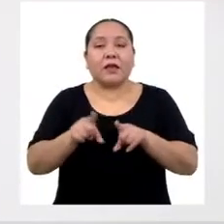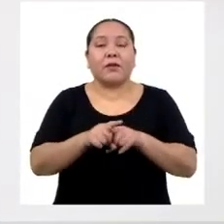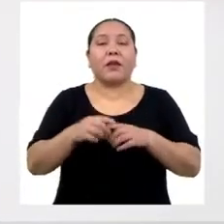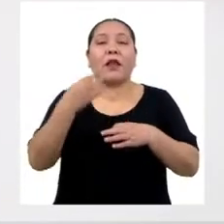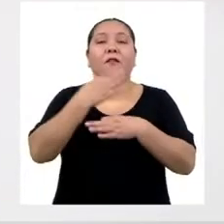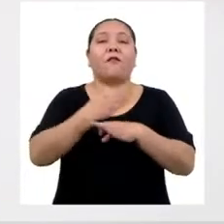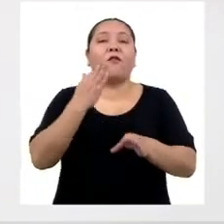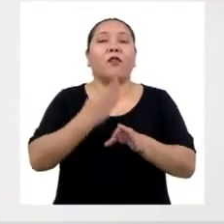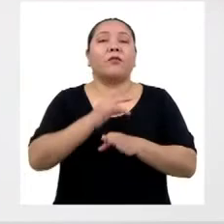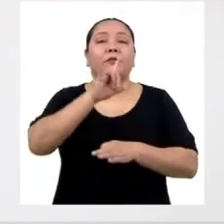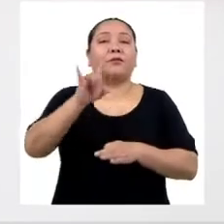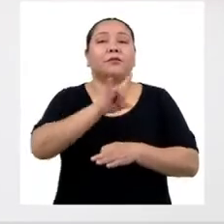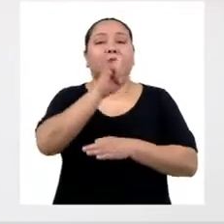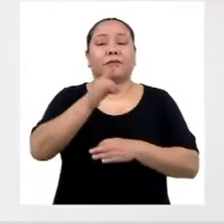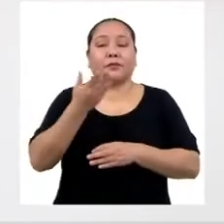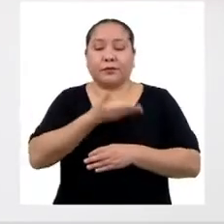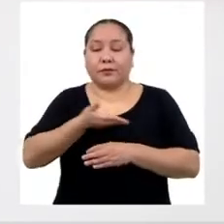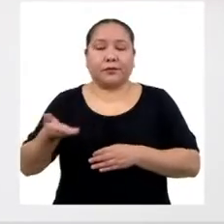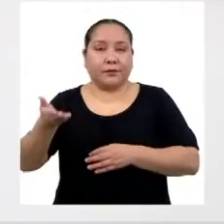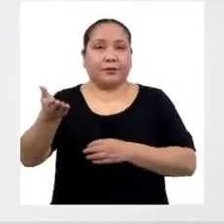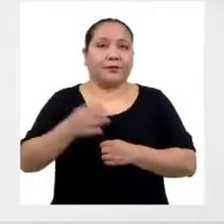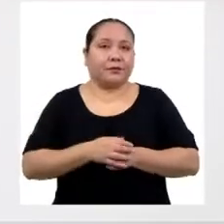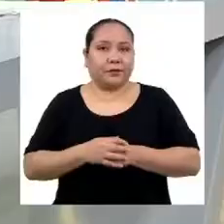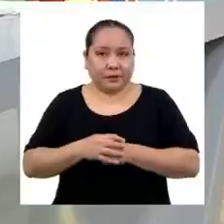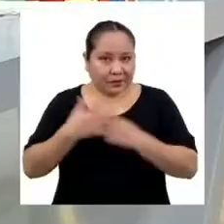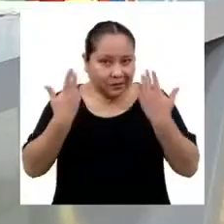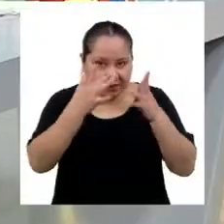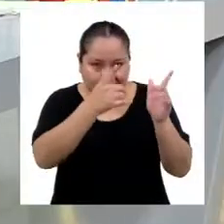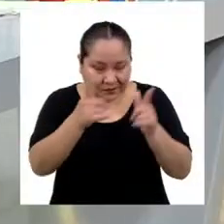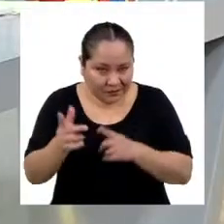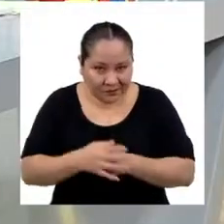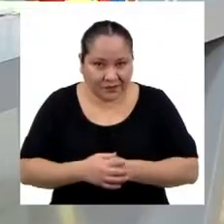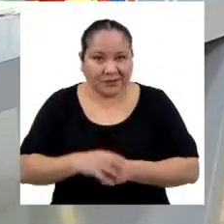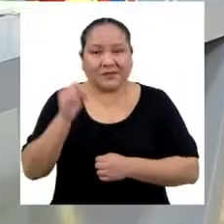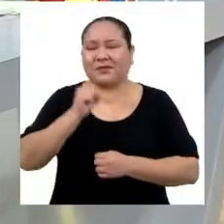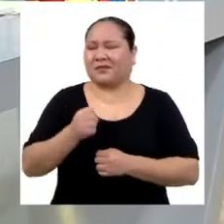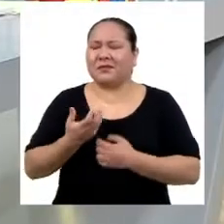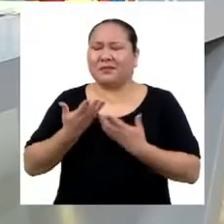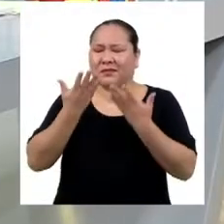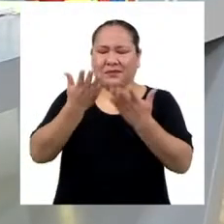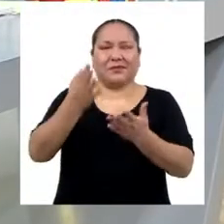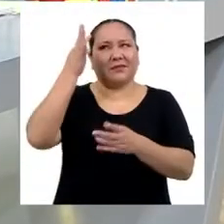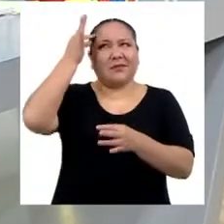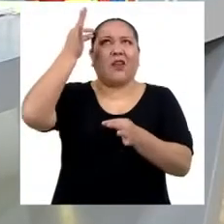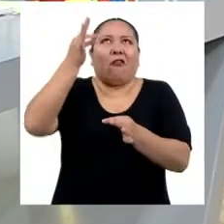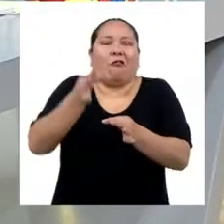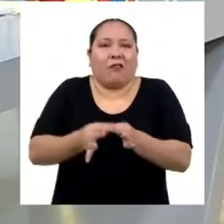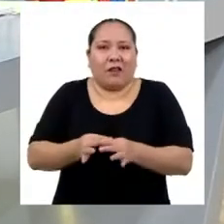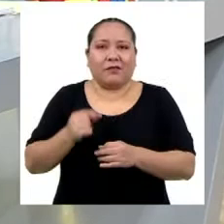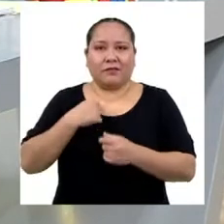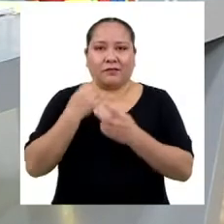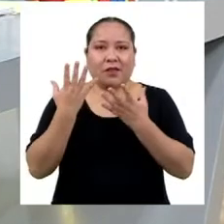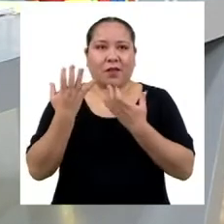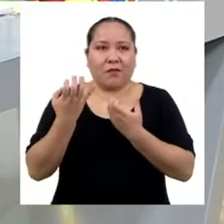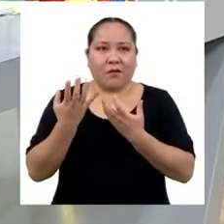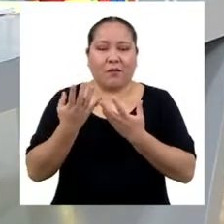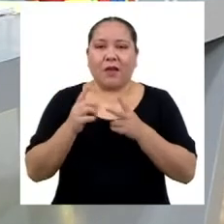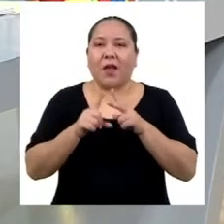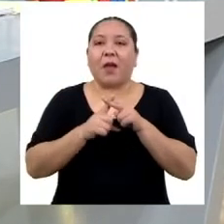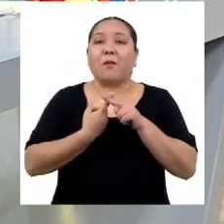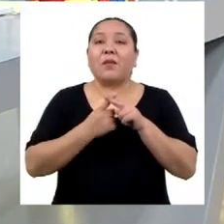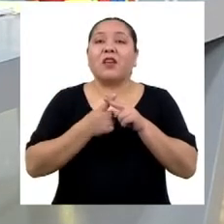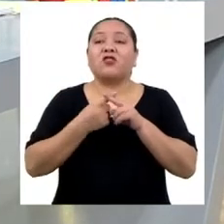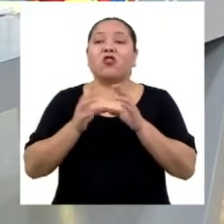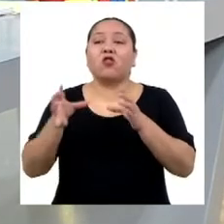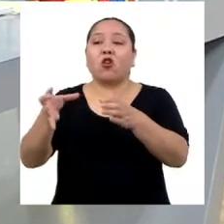método que utilizaremos para realizarla. ¿Preparada? Vamos con fe. Empiezo por mi muestra y creo que podrían